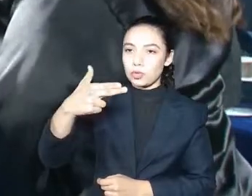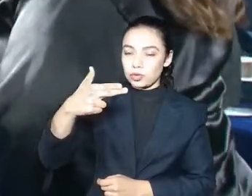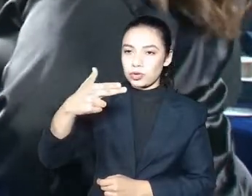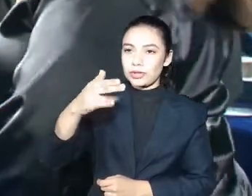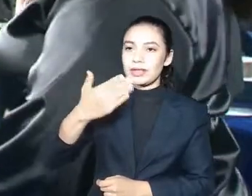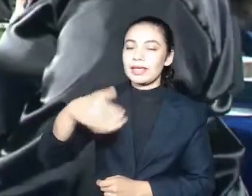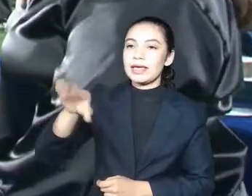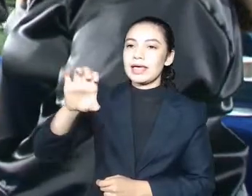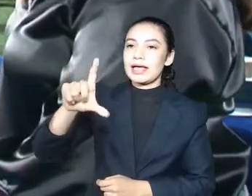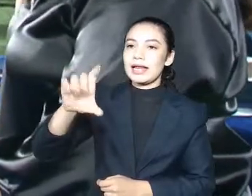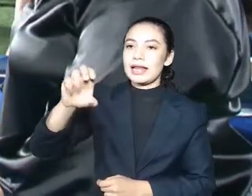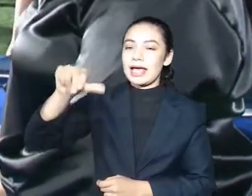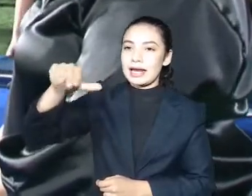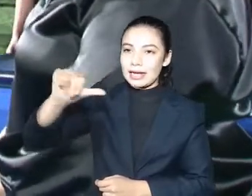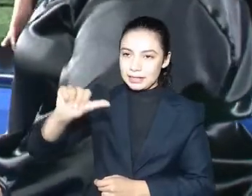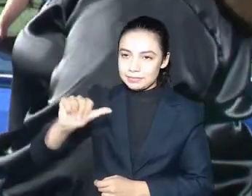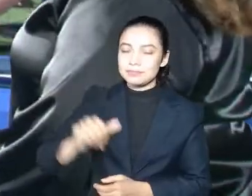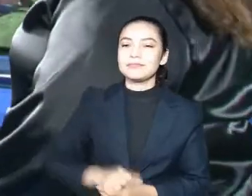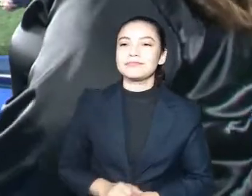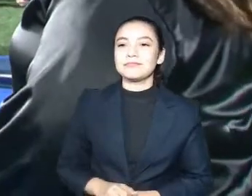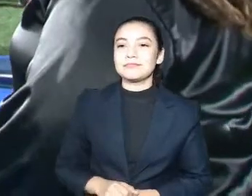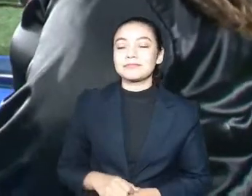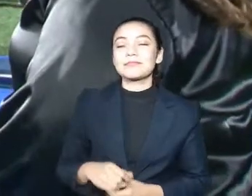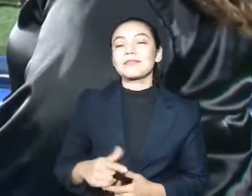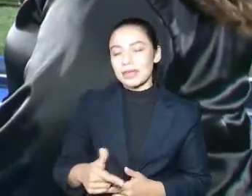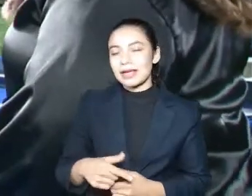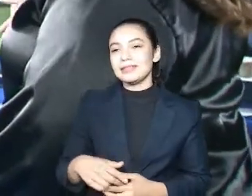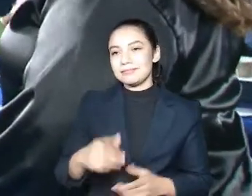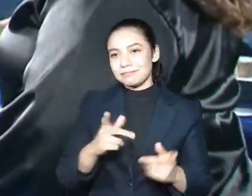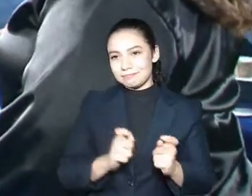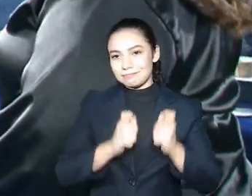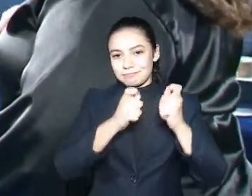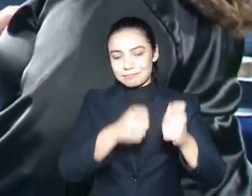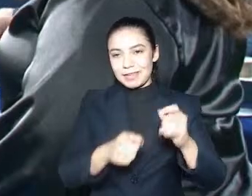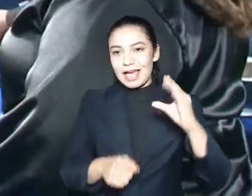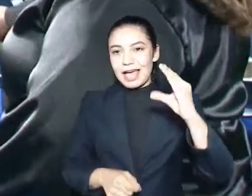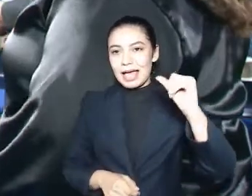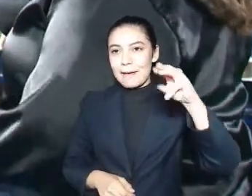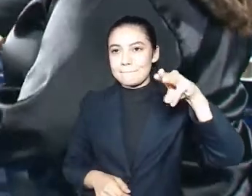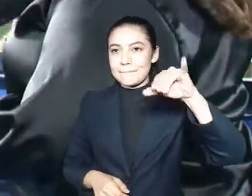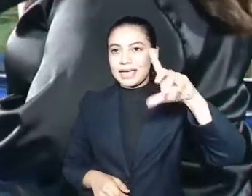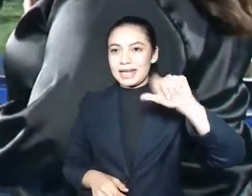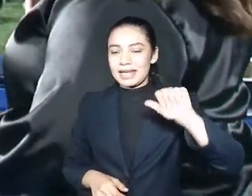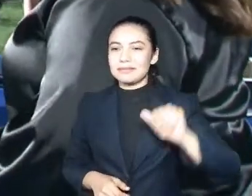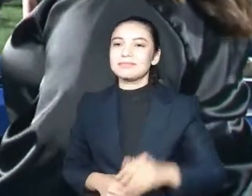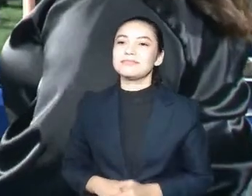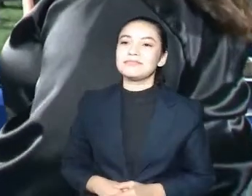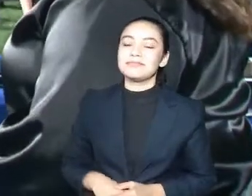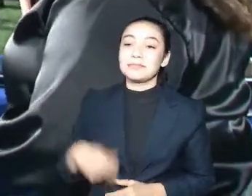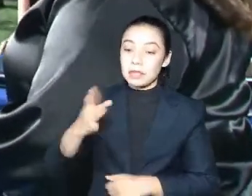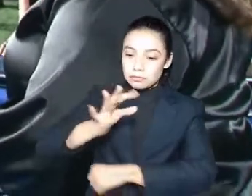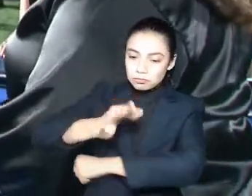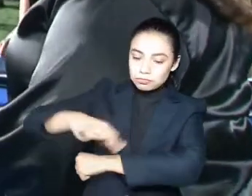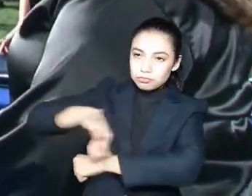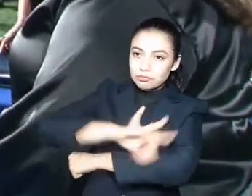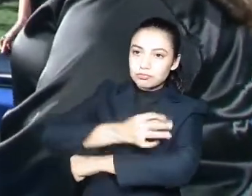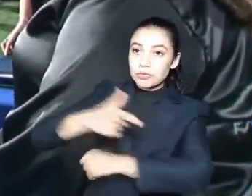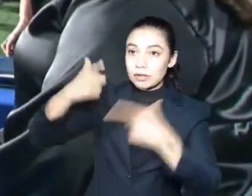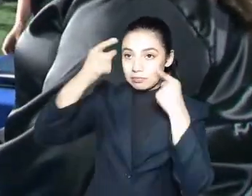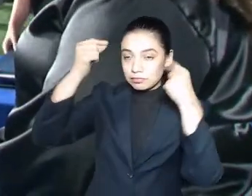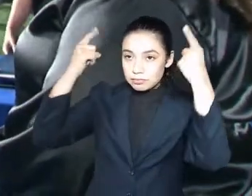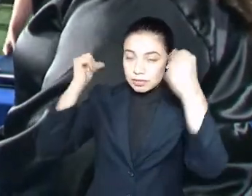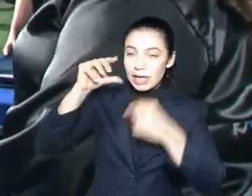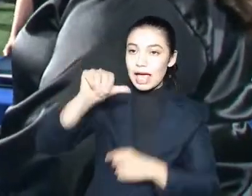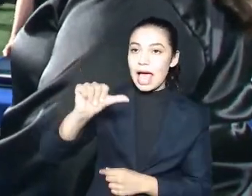También recibe este reconocimiento Ana Camila Ojeda Sotelo. Del programa de arquitectura esta noche se gradúa